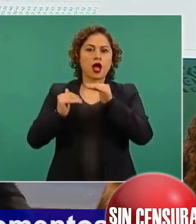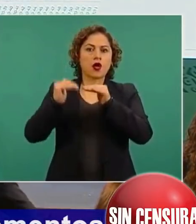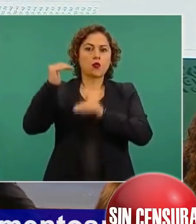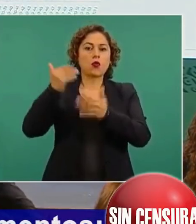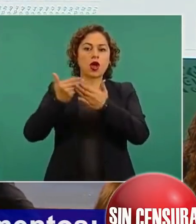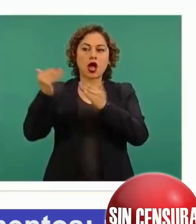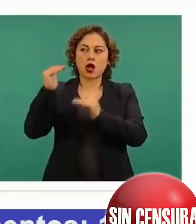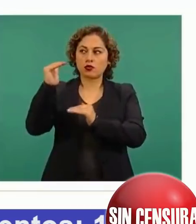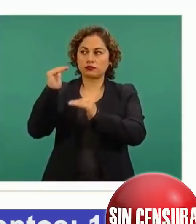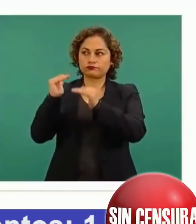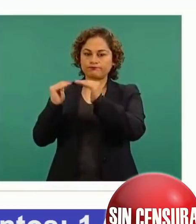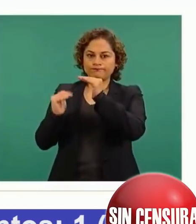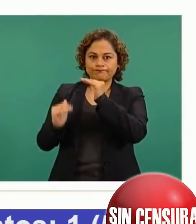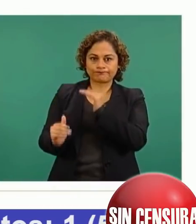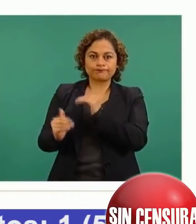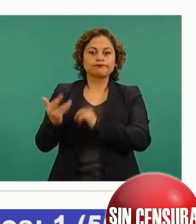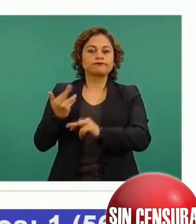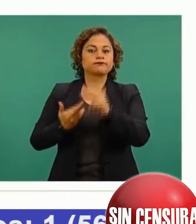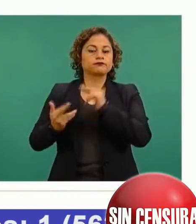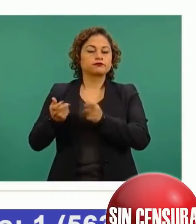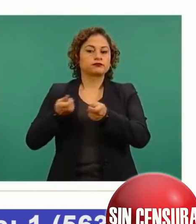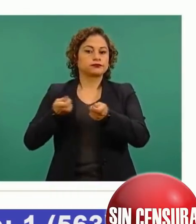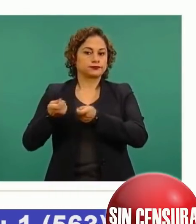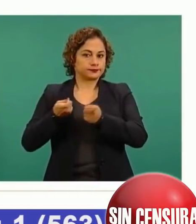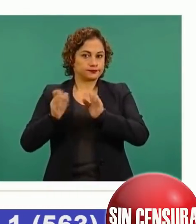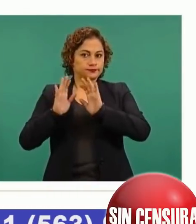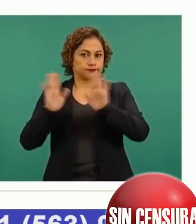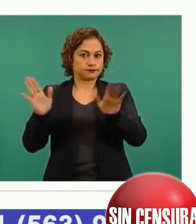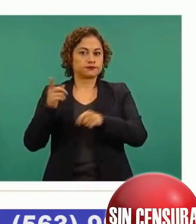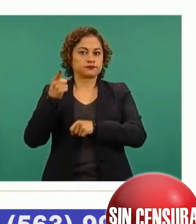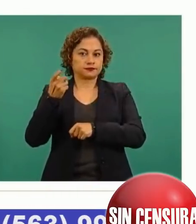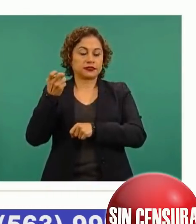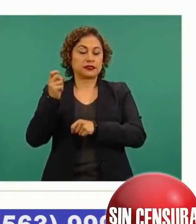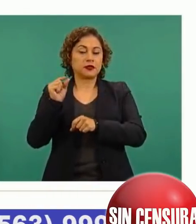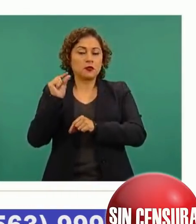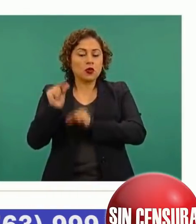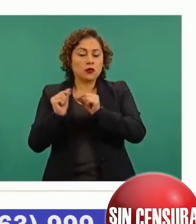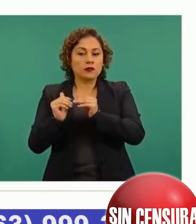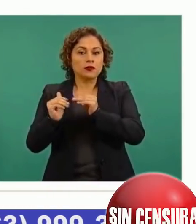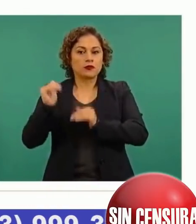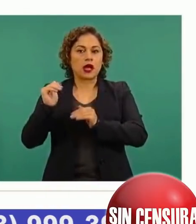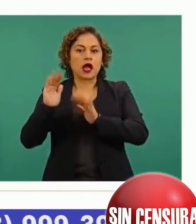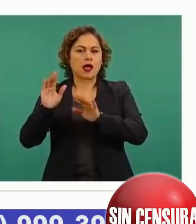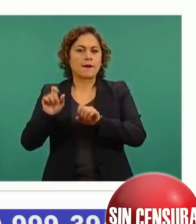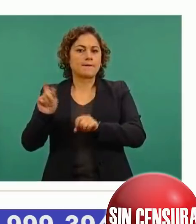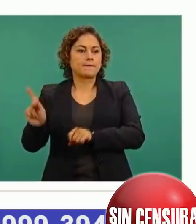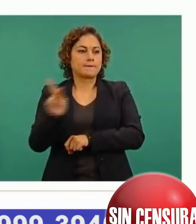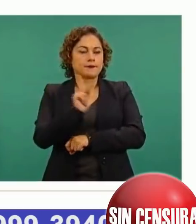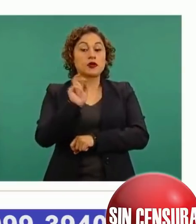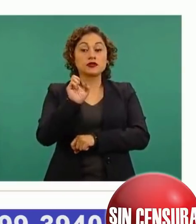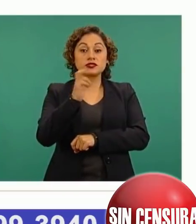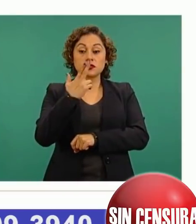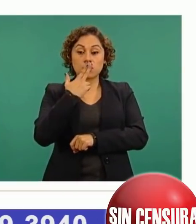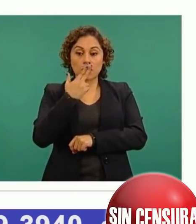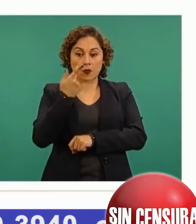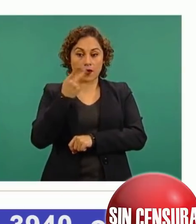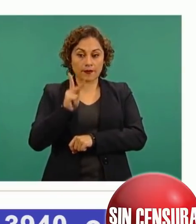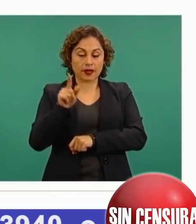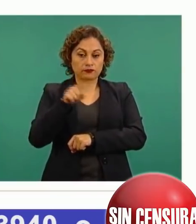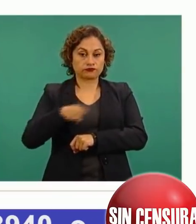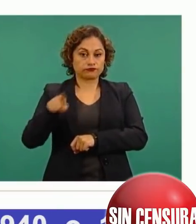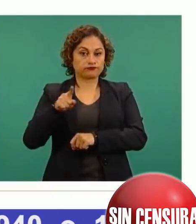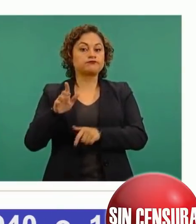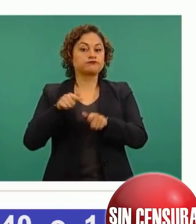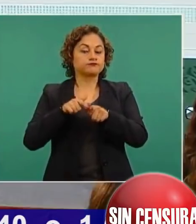con retorno hacia la fase de ascenso, semejante a lo que pasa en Chihuahua, pero en general se ha mantenido en descenso. La